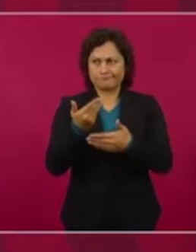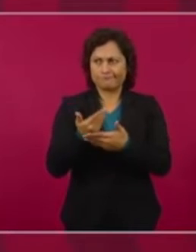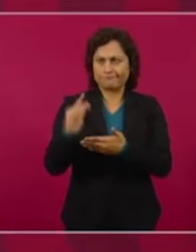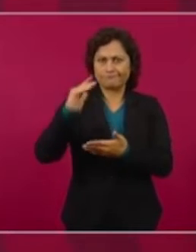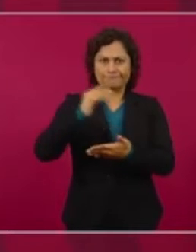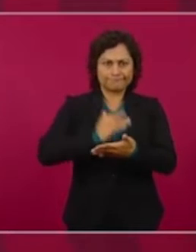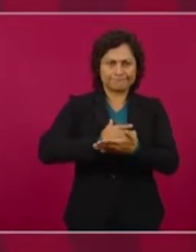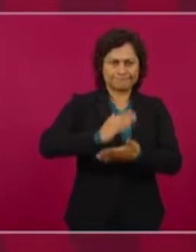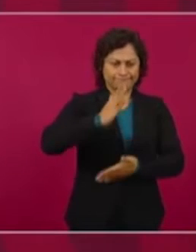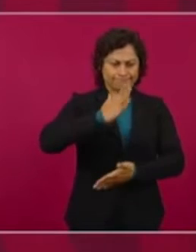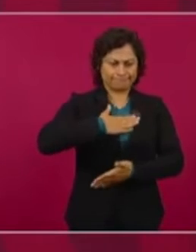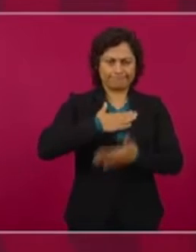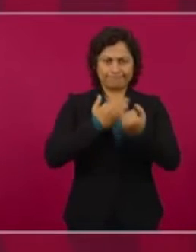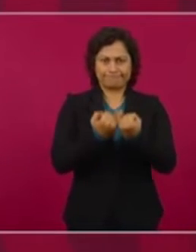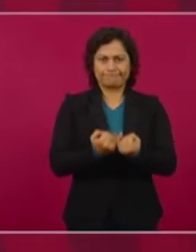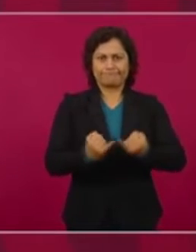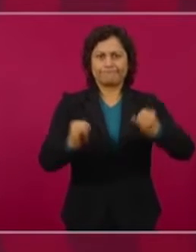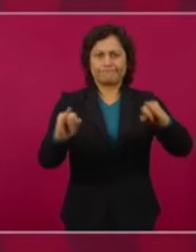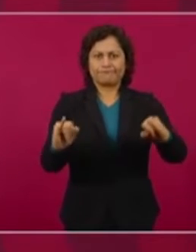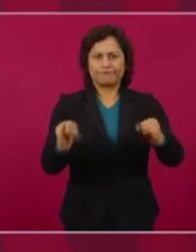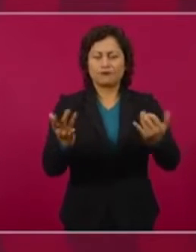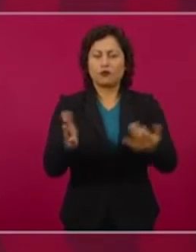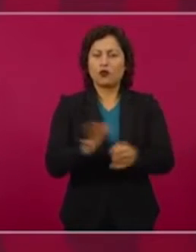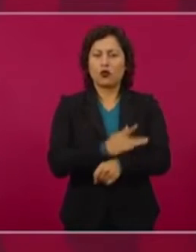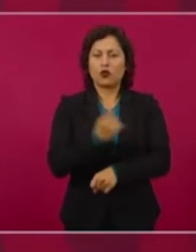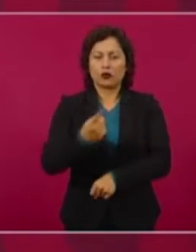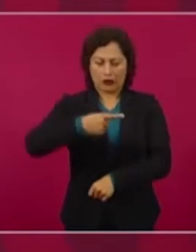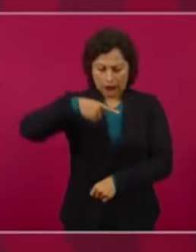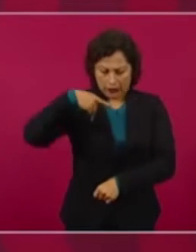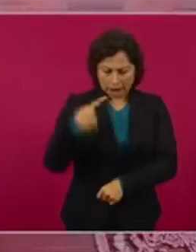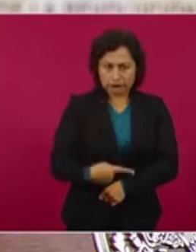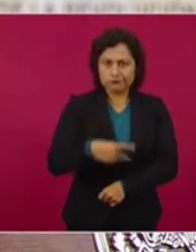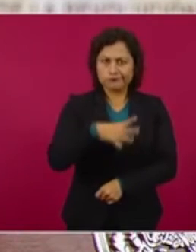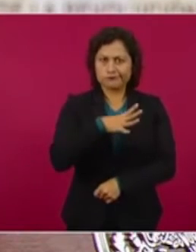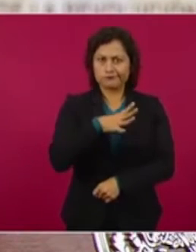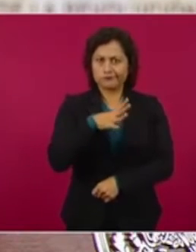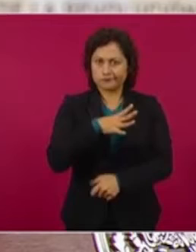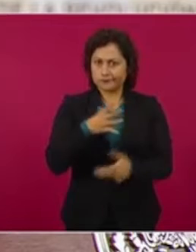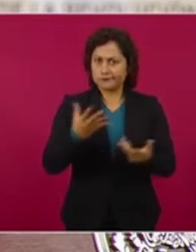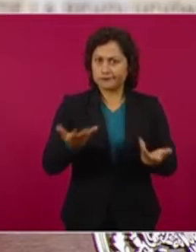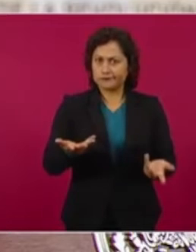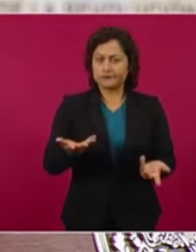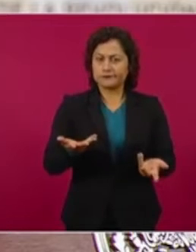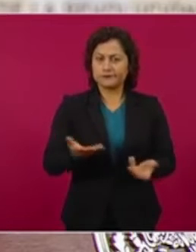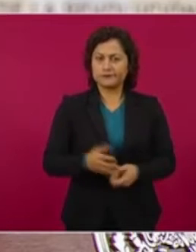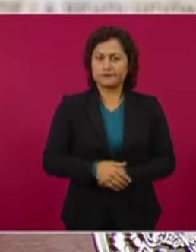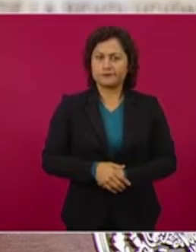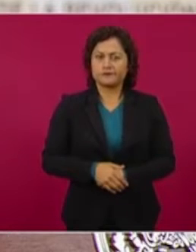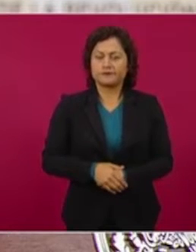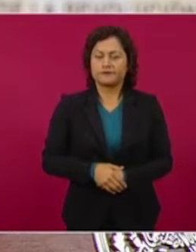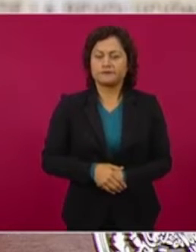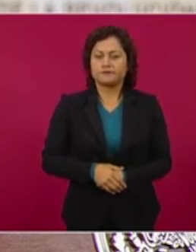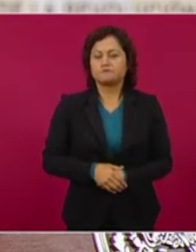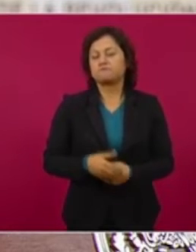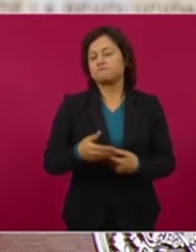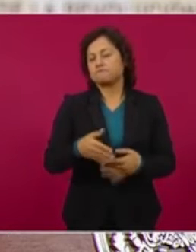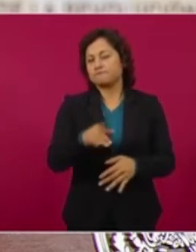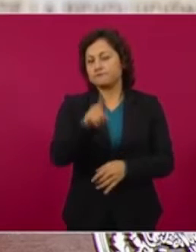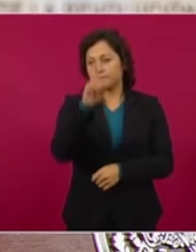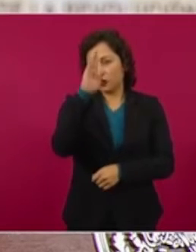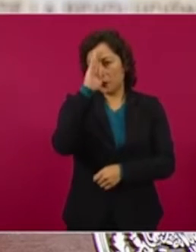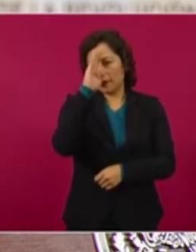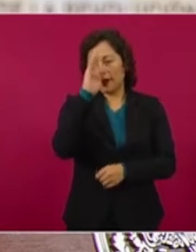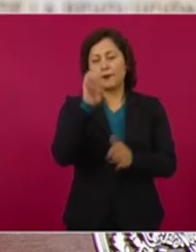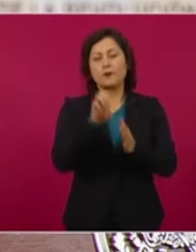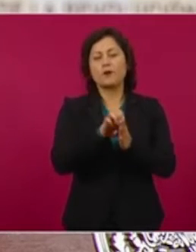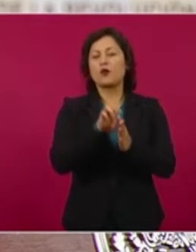porque si se vende el petróleo